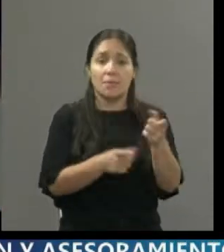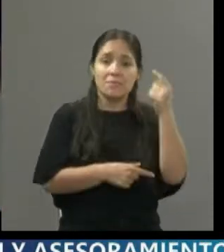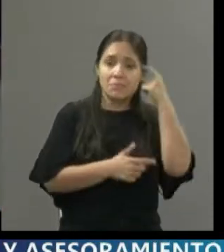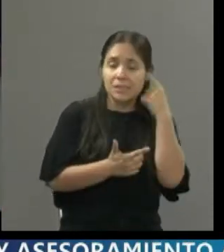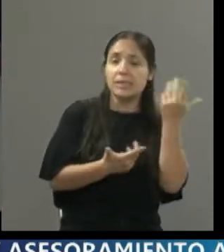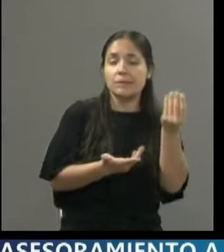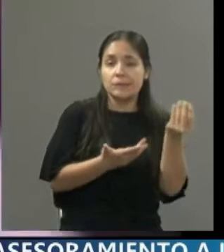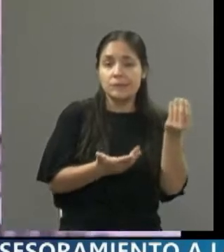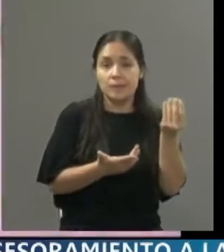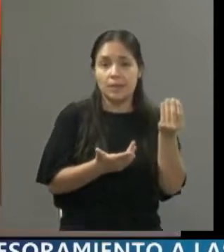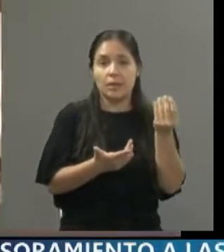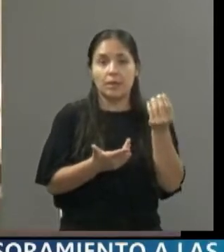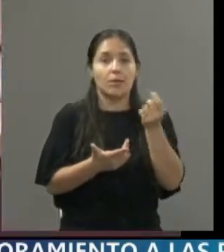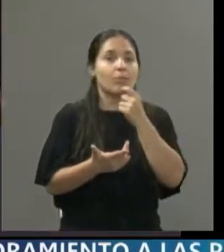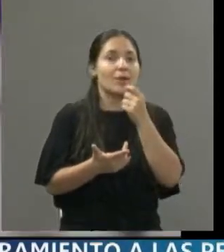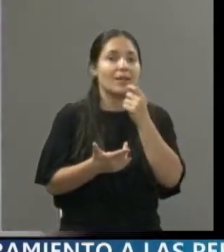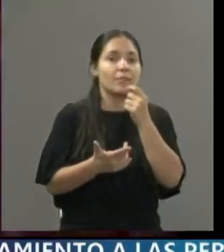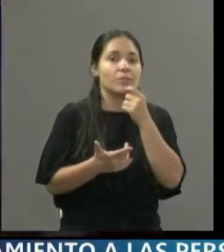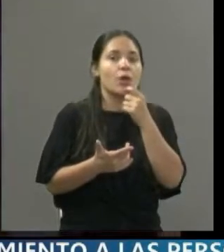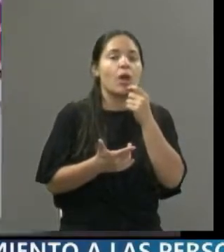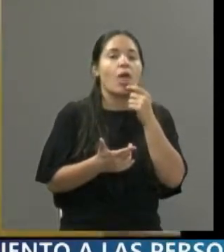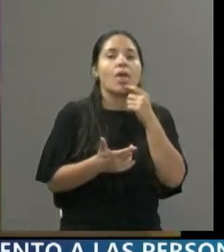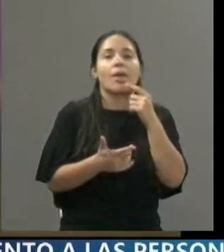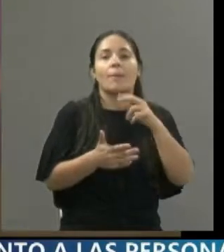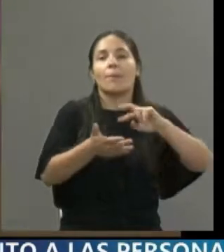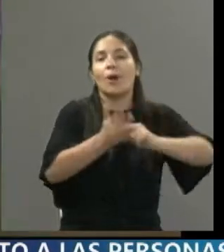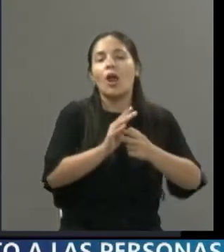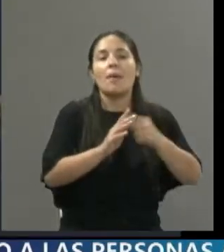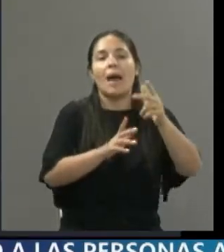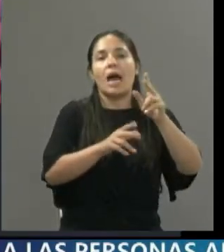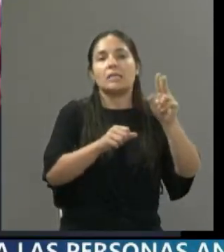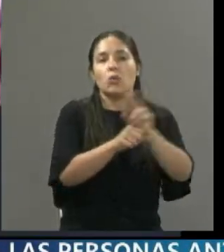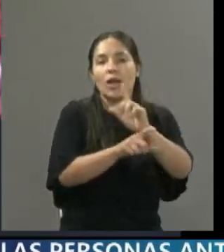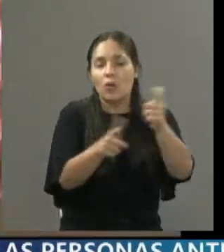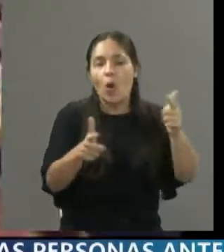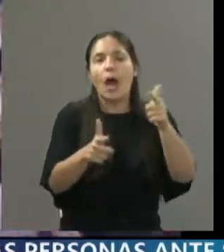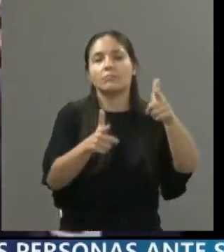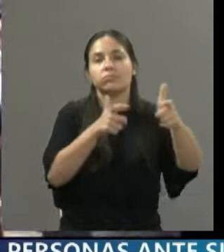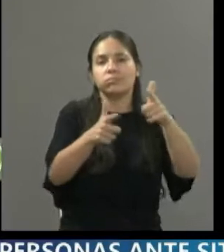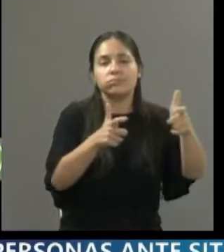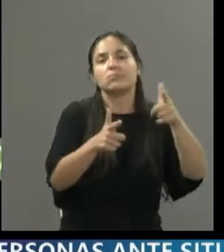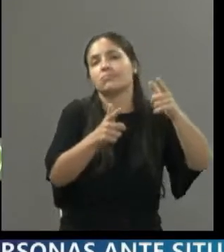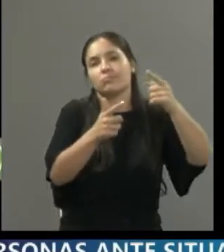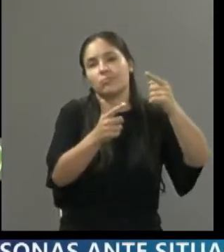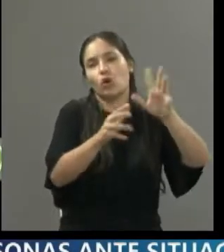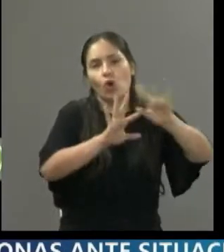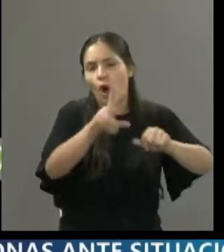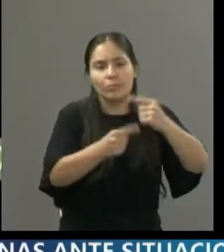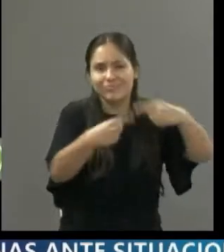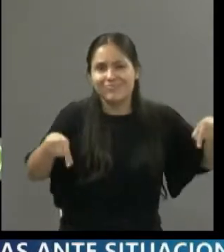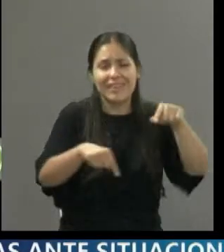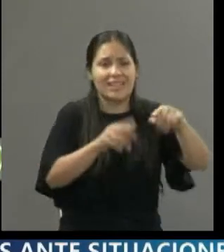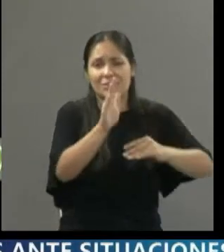en el aumento, por ejemplo, de la delincuencia, ¿no? Que es un fenómeno multicausal y que también tiene mucho que ver con